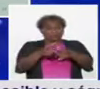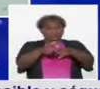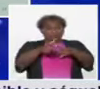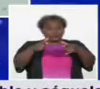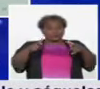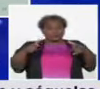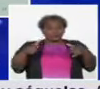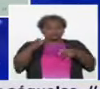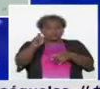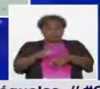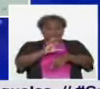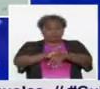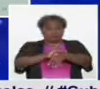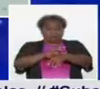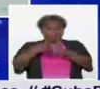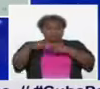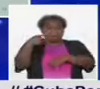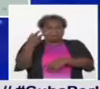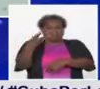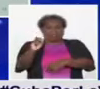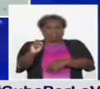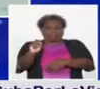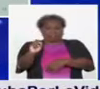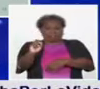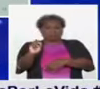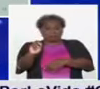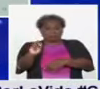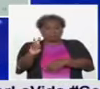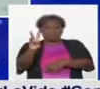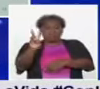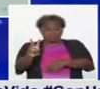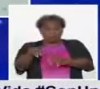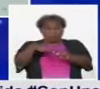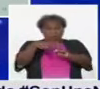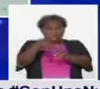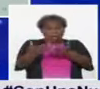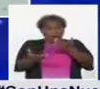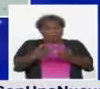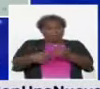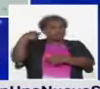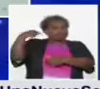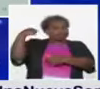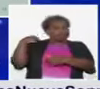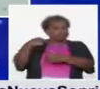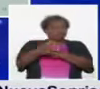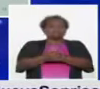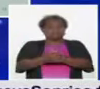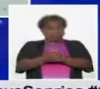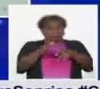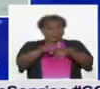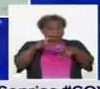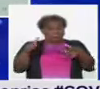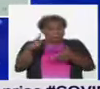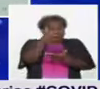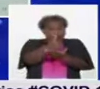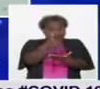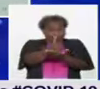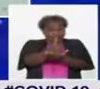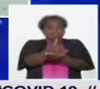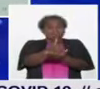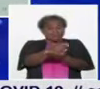incluso ayer con 20, estamos hablando de 2 más que el día anterior. El mayor número en el municipio cabecera de Cienfuegos